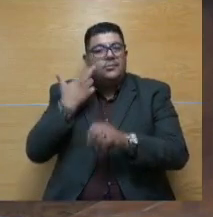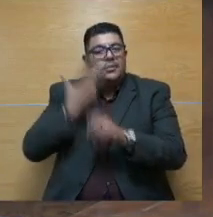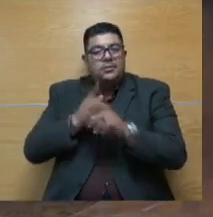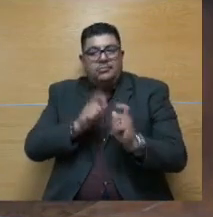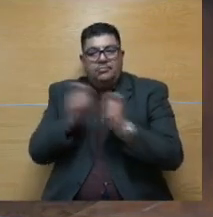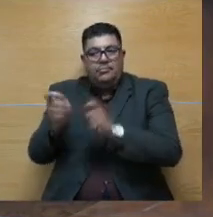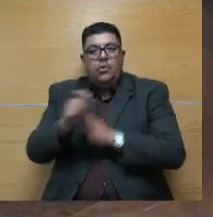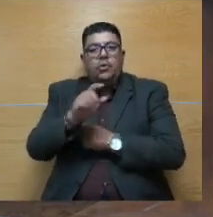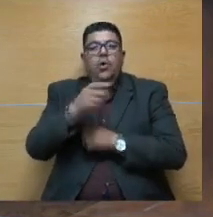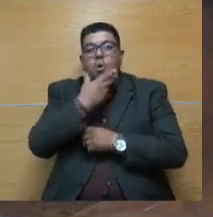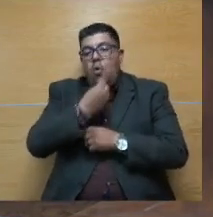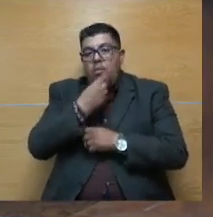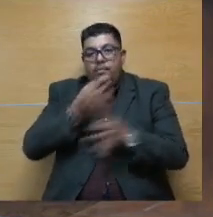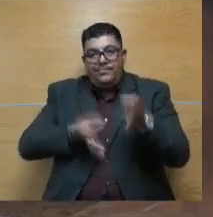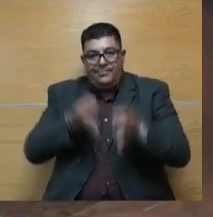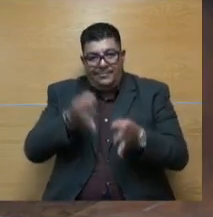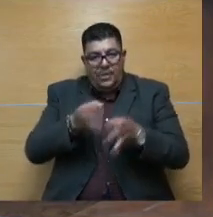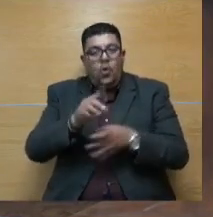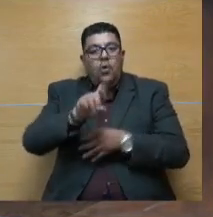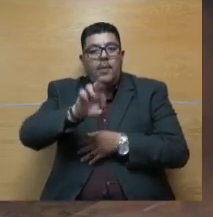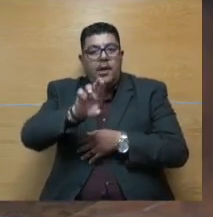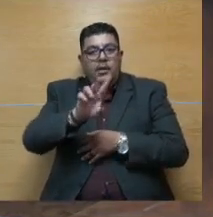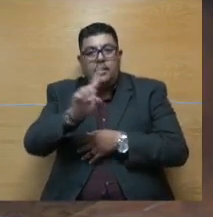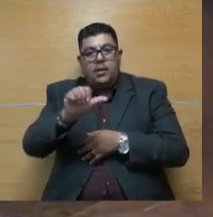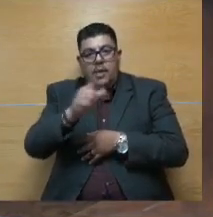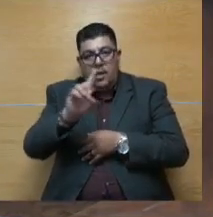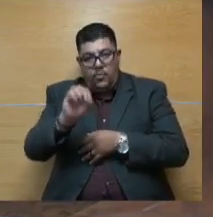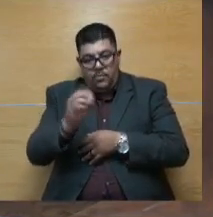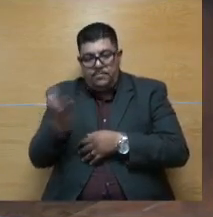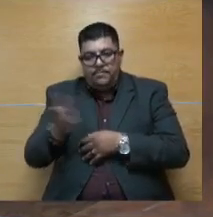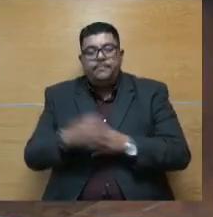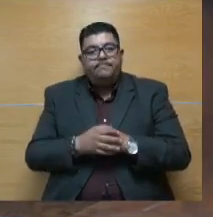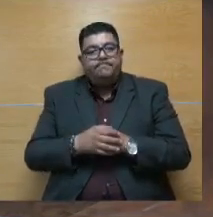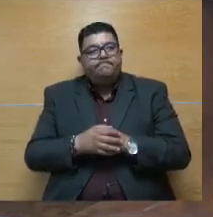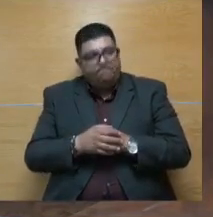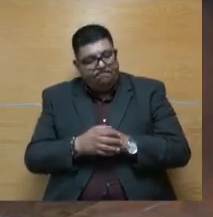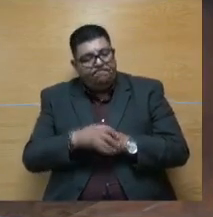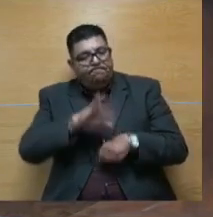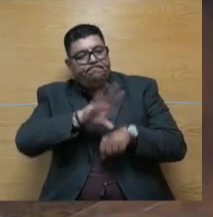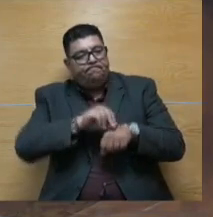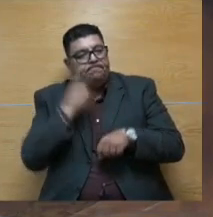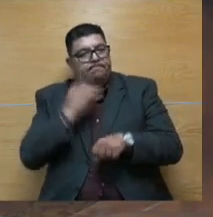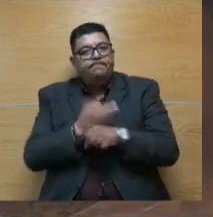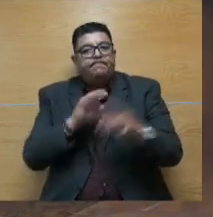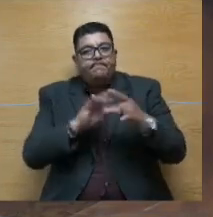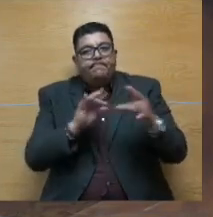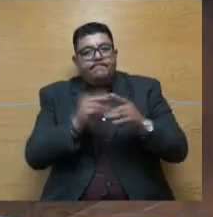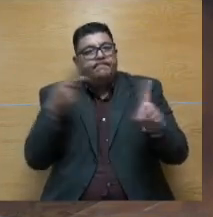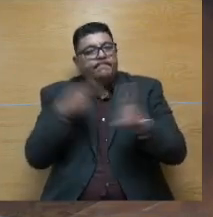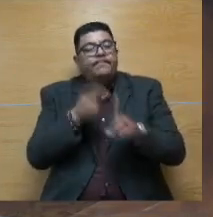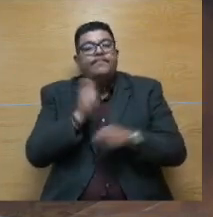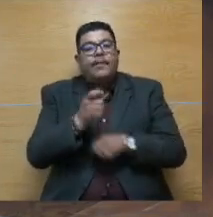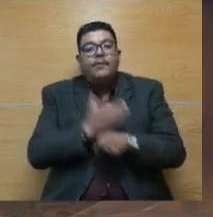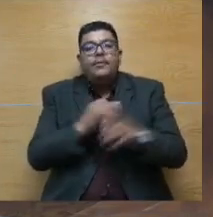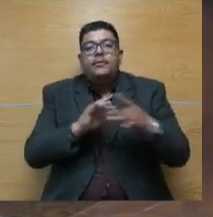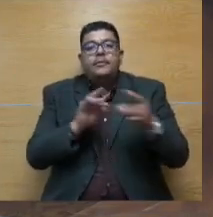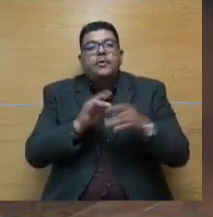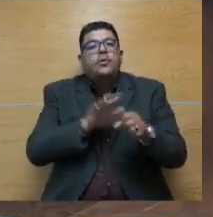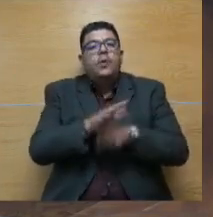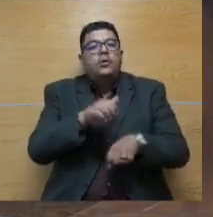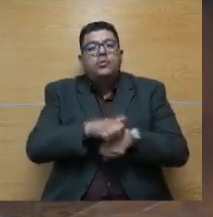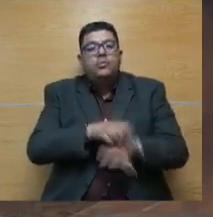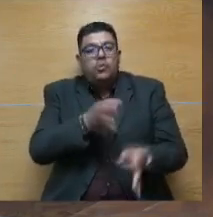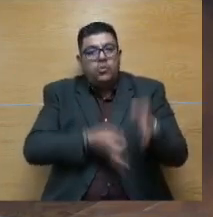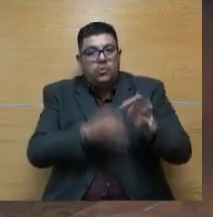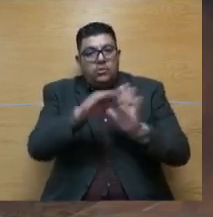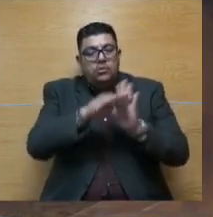Delgado Chávez autorización magistrado presidente magistrada magistrado doy cuenta con el proyecto de Sentencia